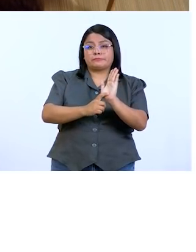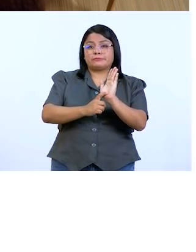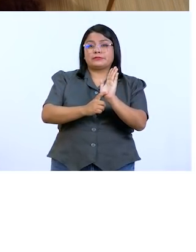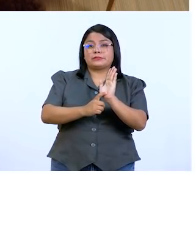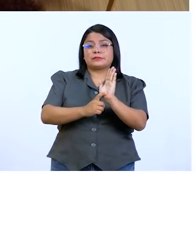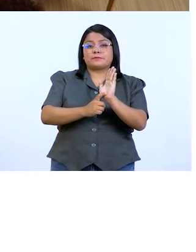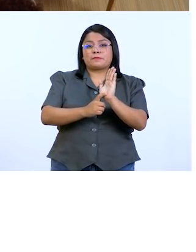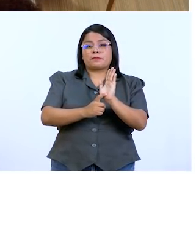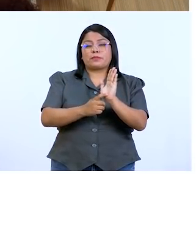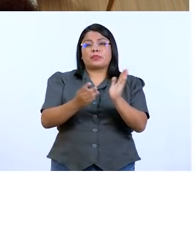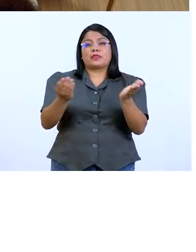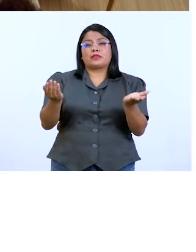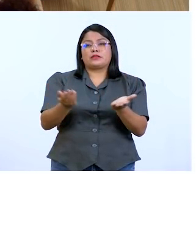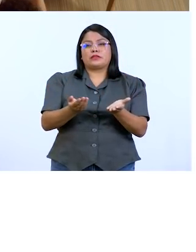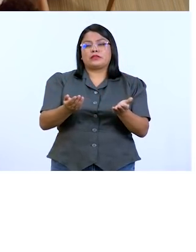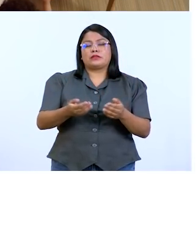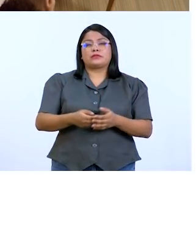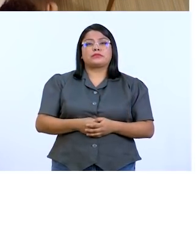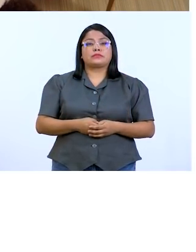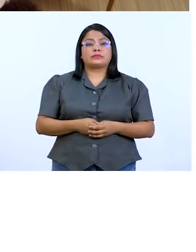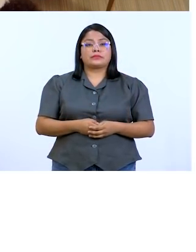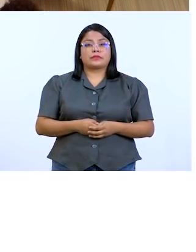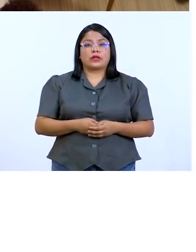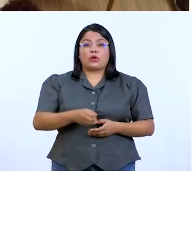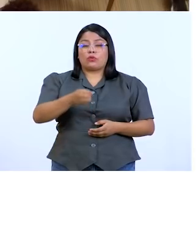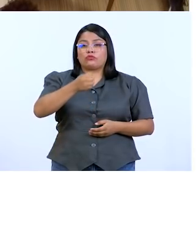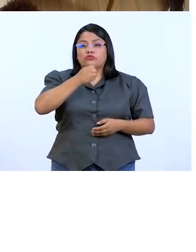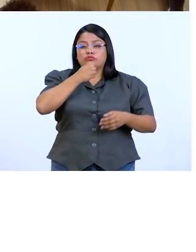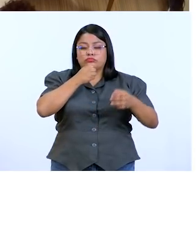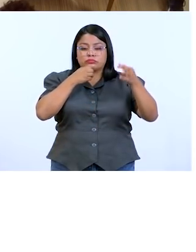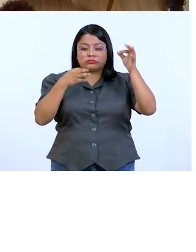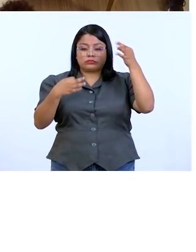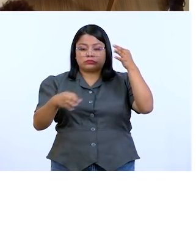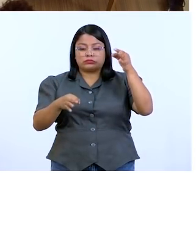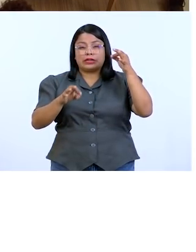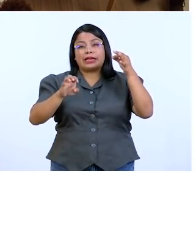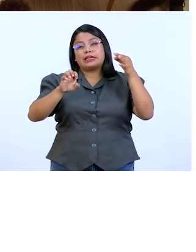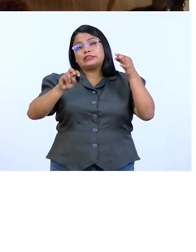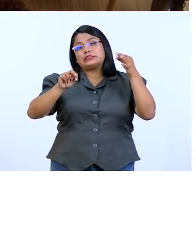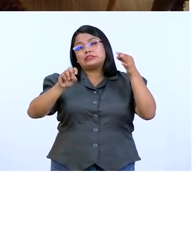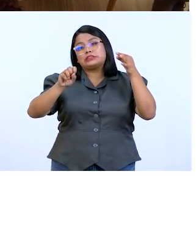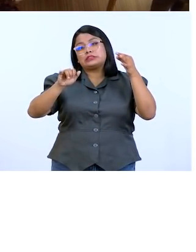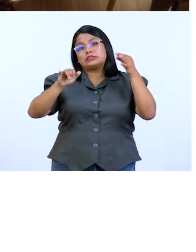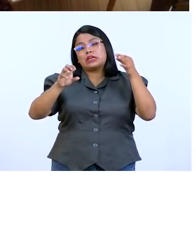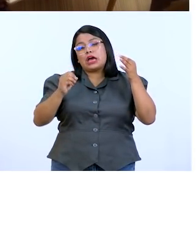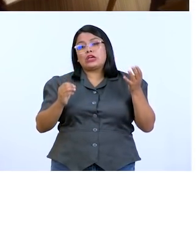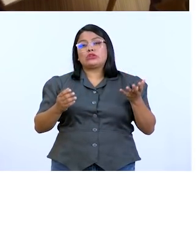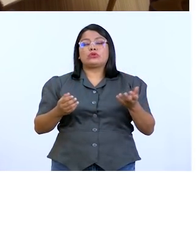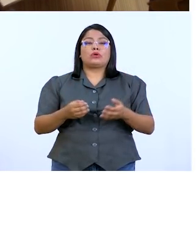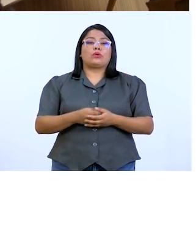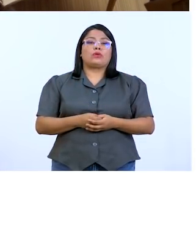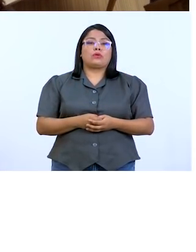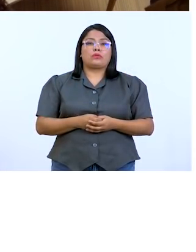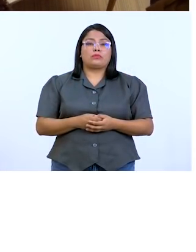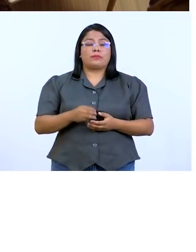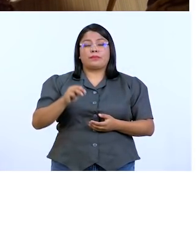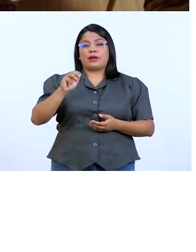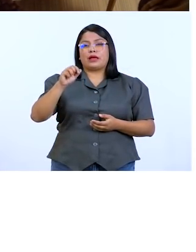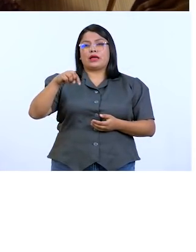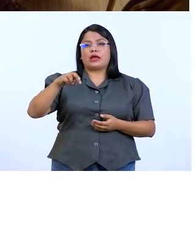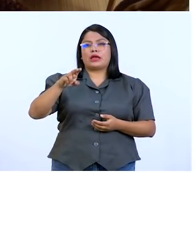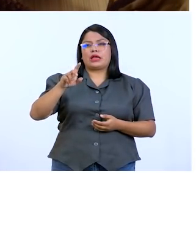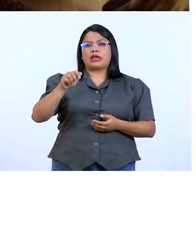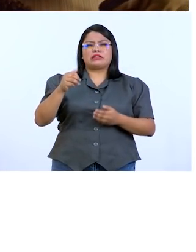evidencia, a través de una producción esperada, un informe, un ensayo, una maqueta, un